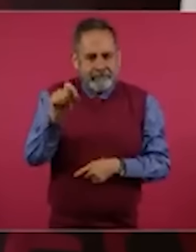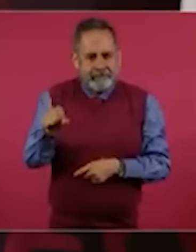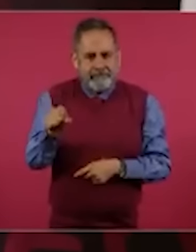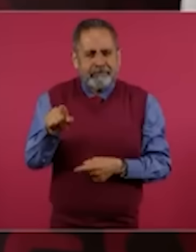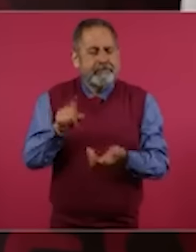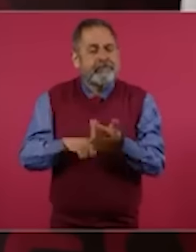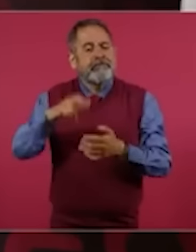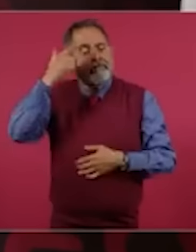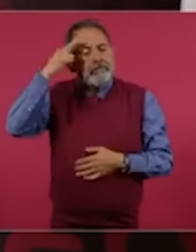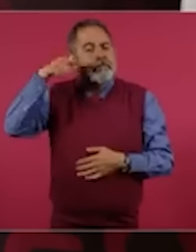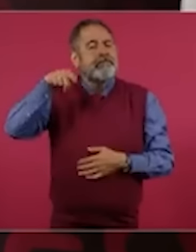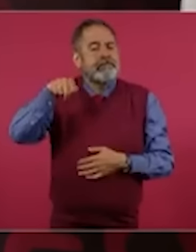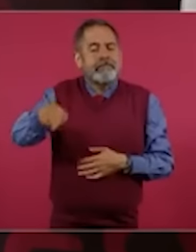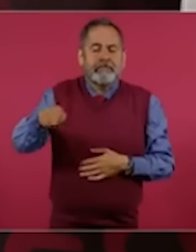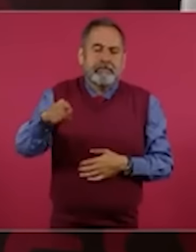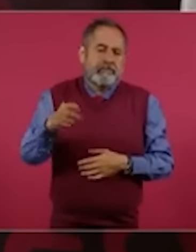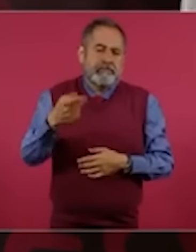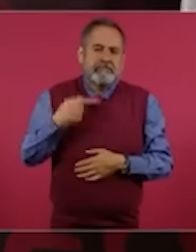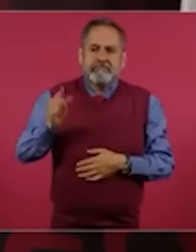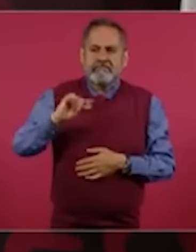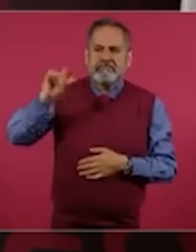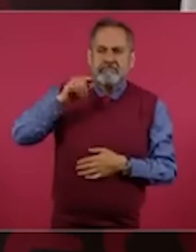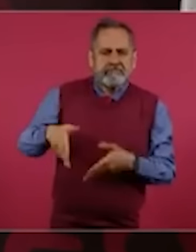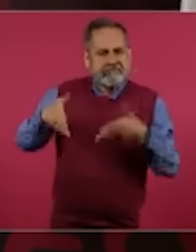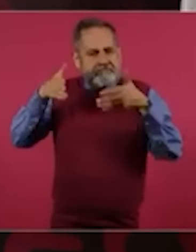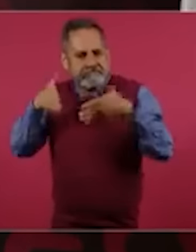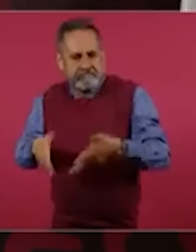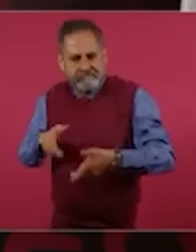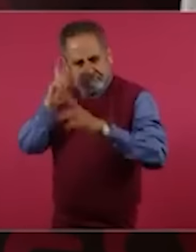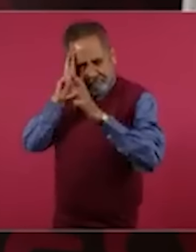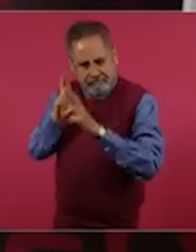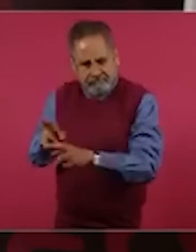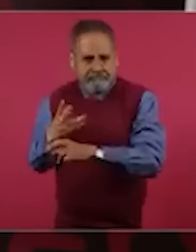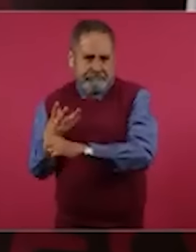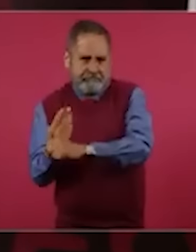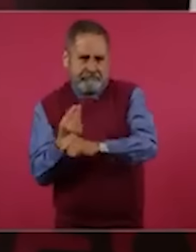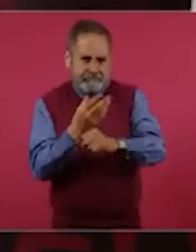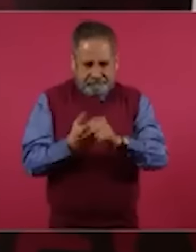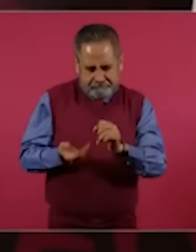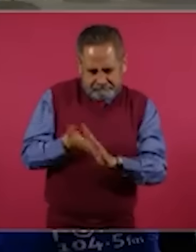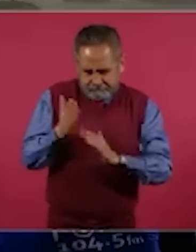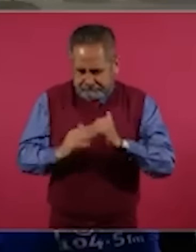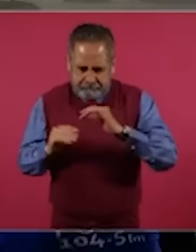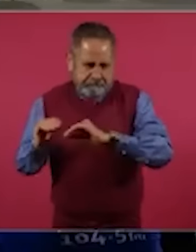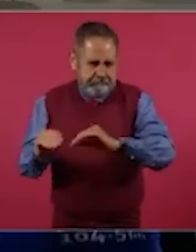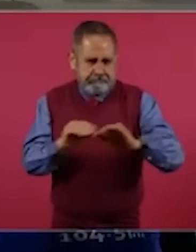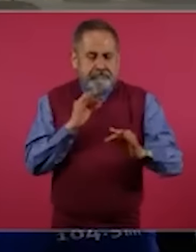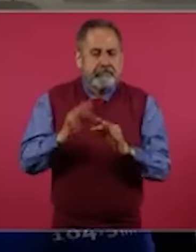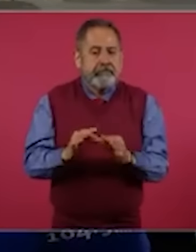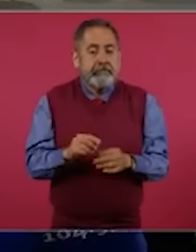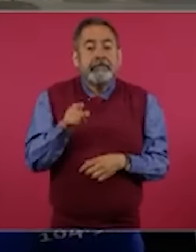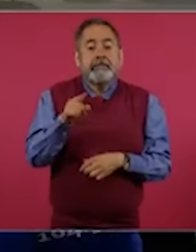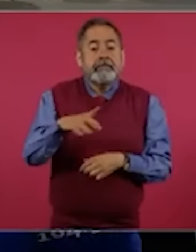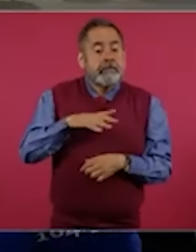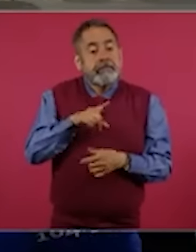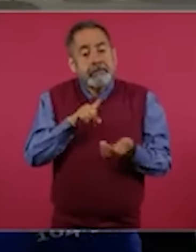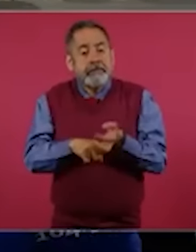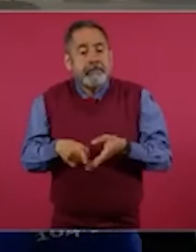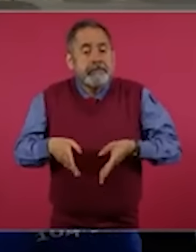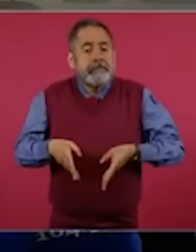de las personas ilustres. Se dignificaron los servicios funerarios, se hizo una intervención muy interesante y aquí hay un paseo